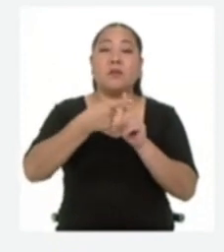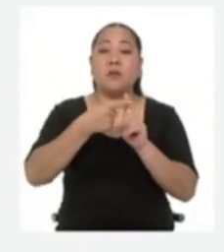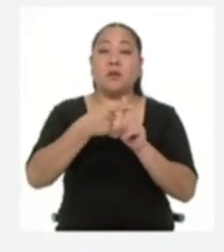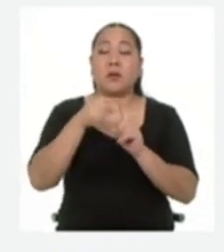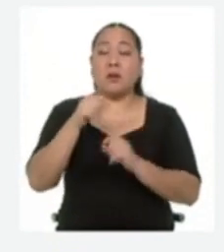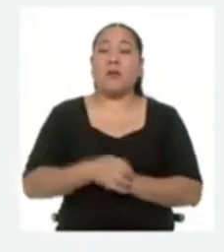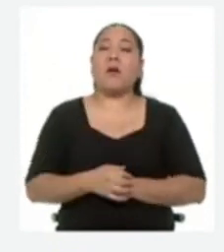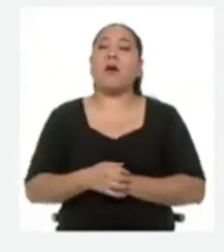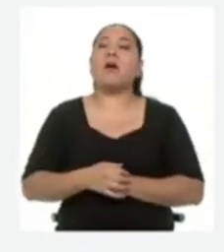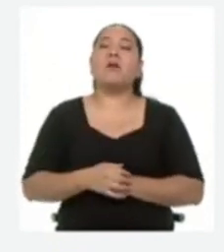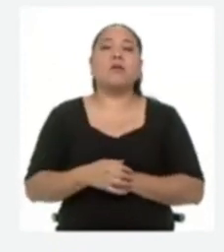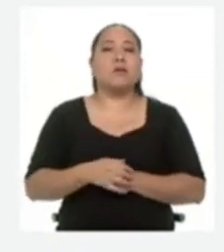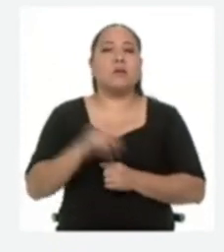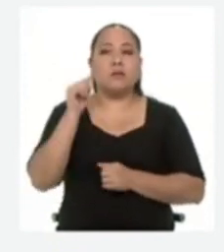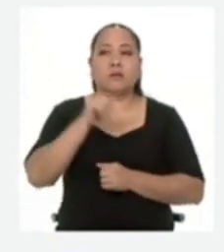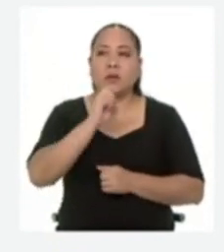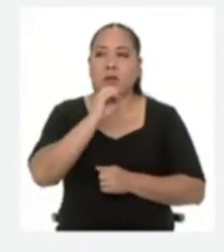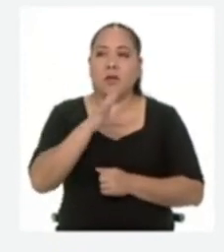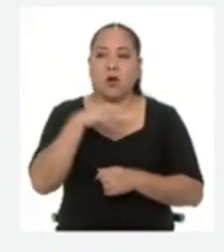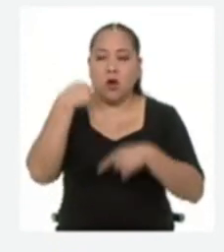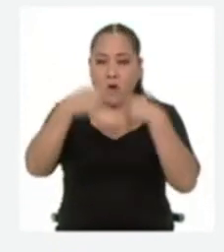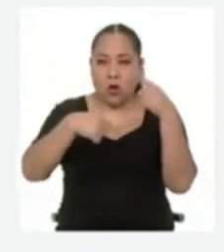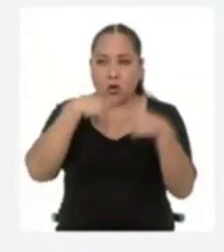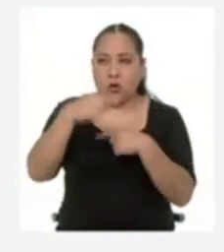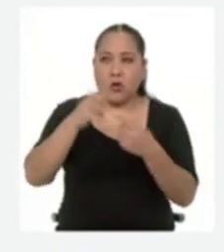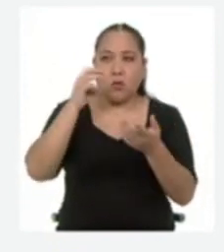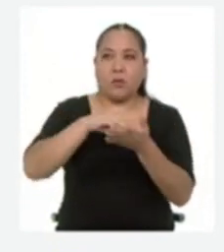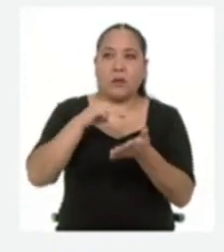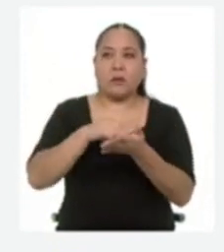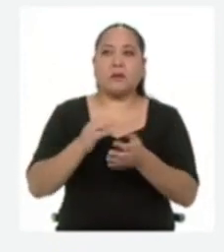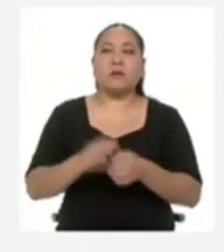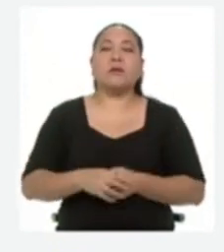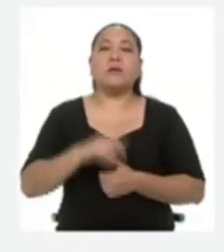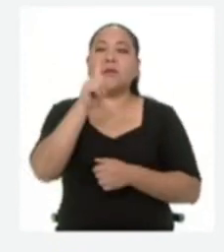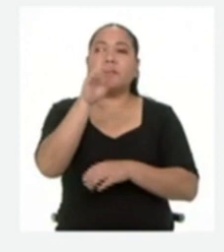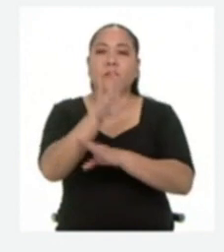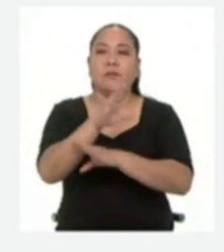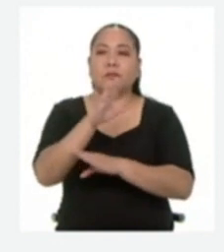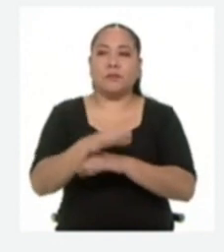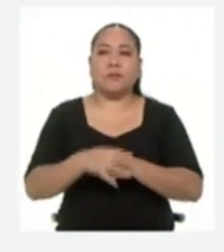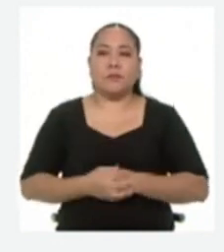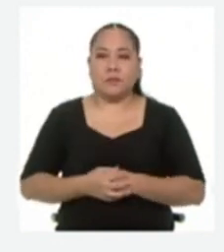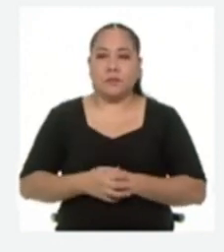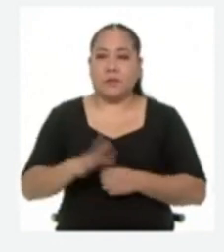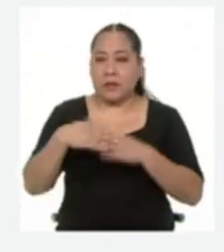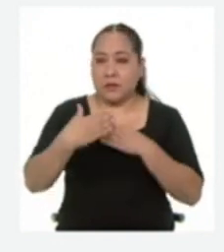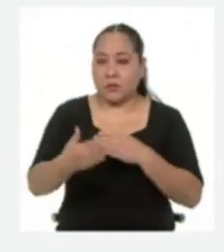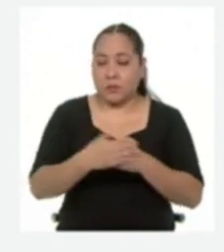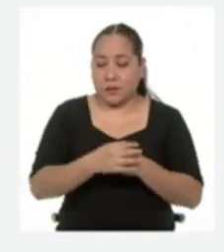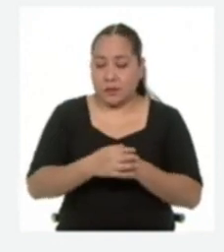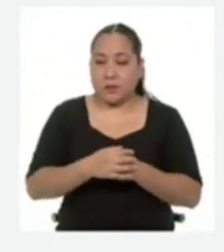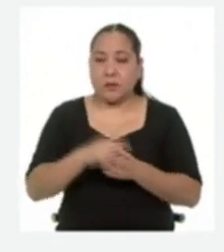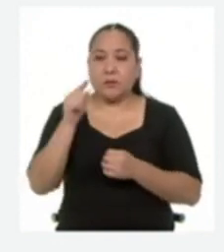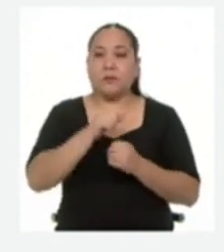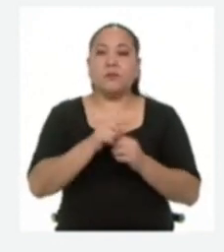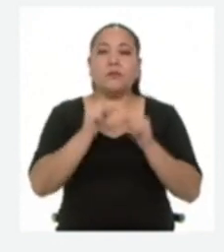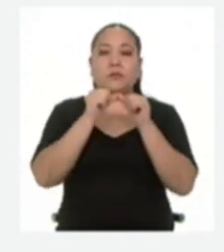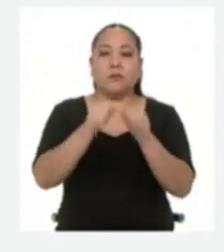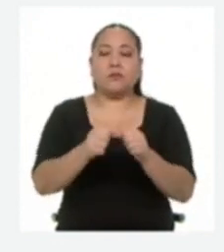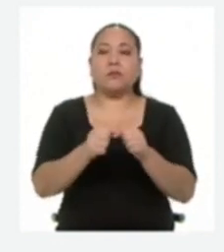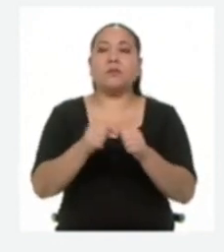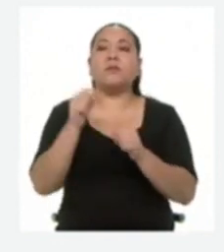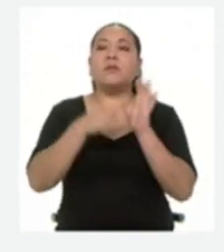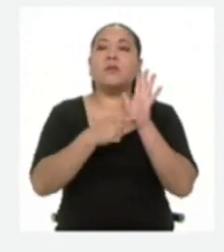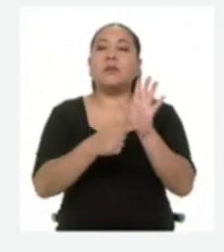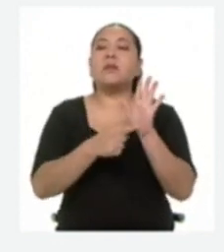virus. Les comentaré un poco más respecto a este y otros temas hoy a la 1 de la tarde en Martín en Vivo, No Bajemos la Guardia. Bueno, presenta el